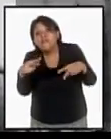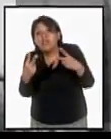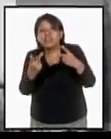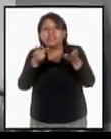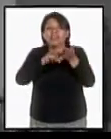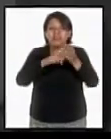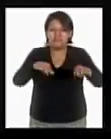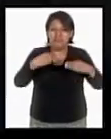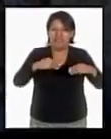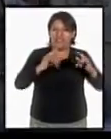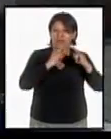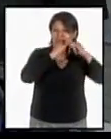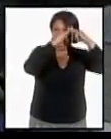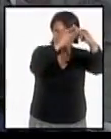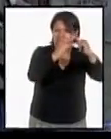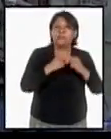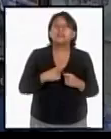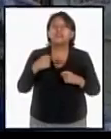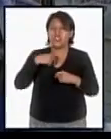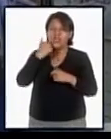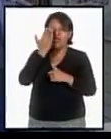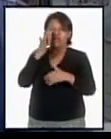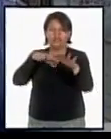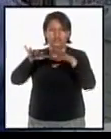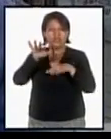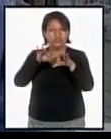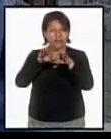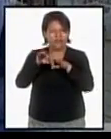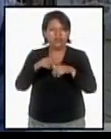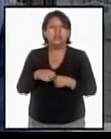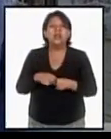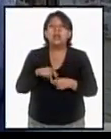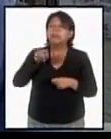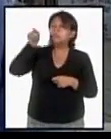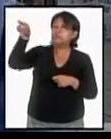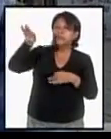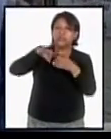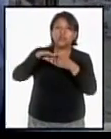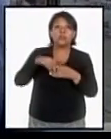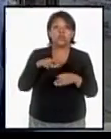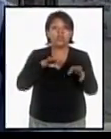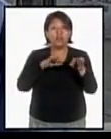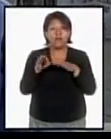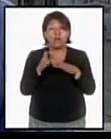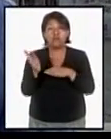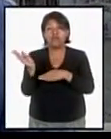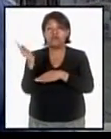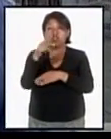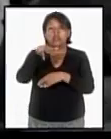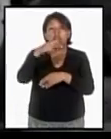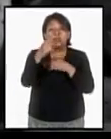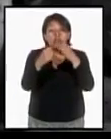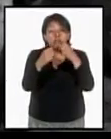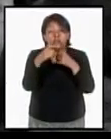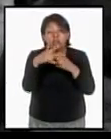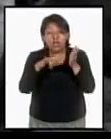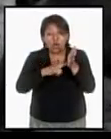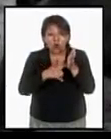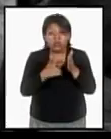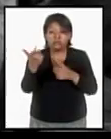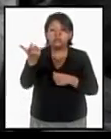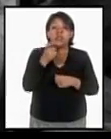a buscar un trabajo aquí en Plaza Misiones, pero yo trabajo como 13 horas y me paga 60 pesos.